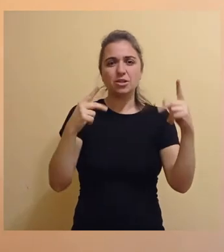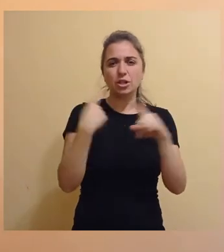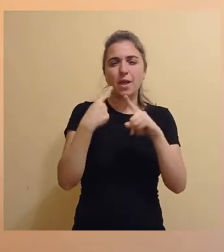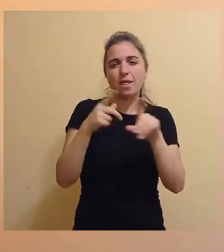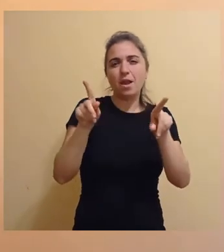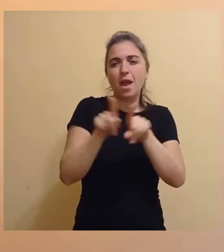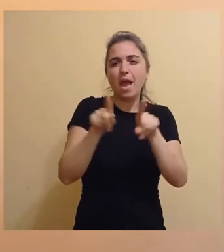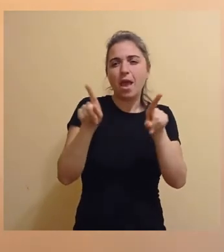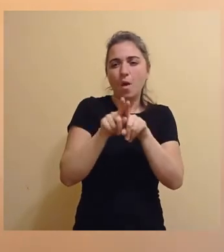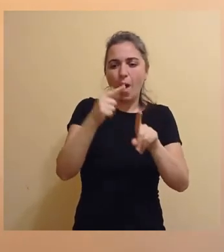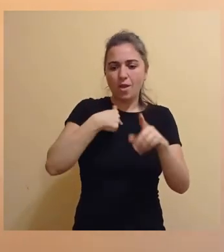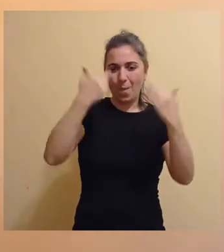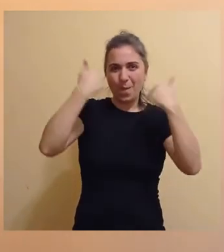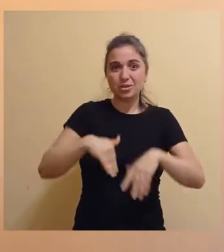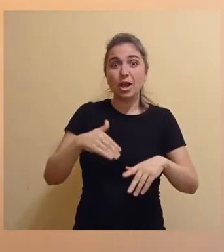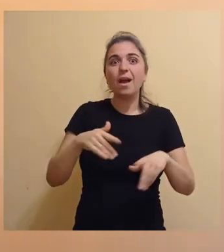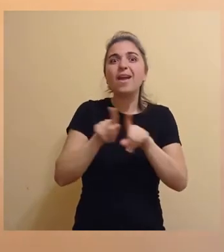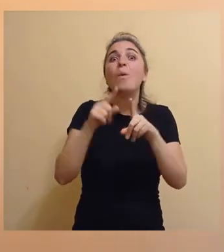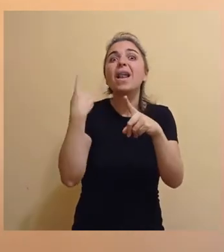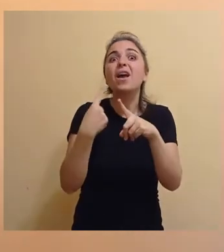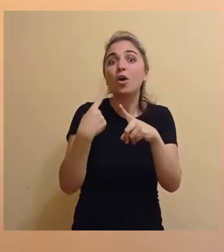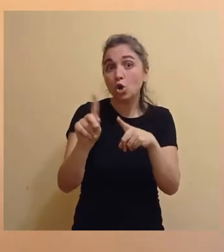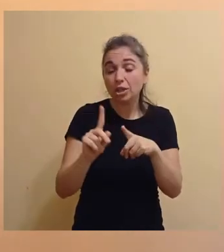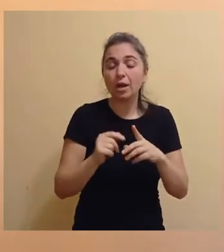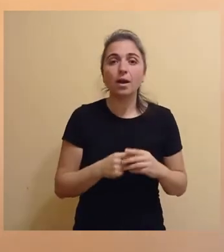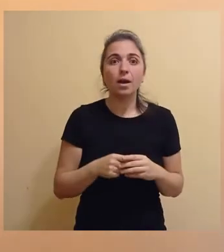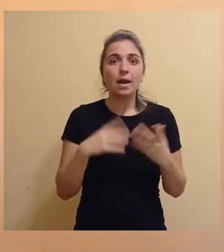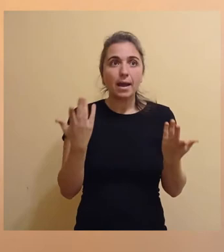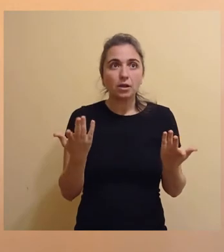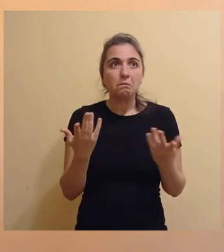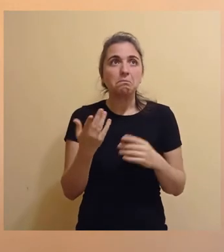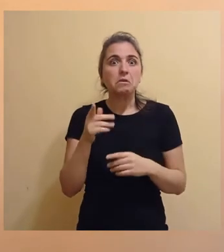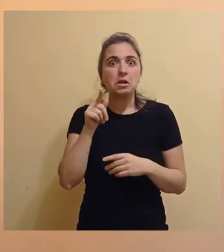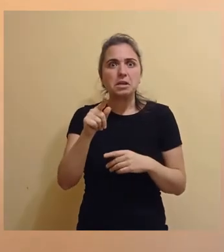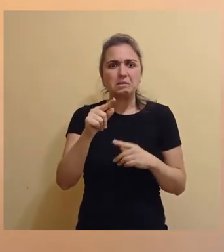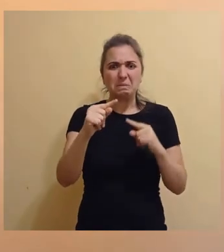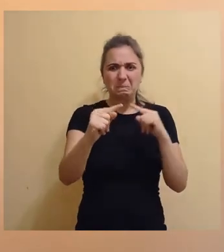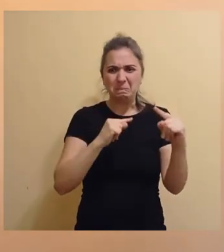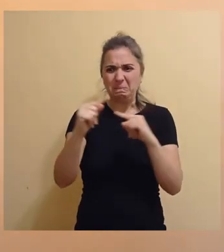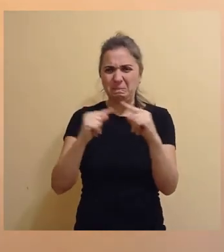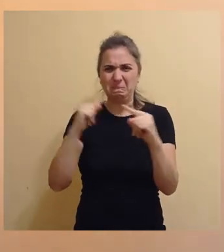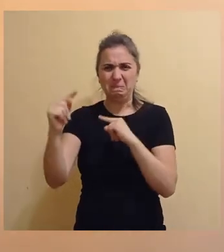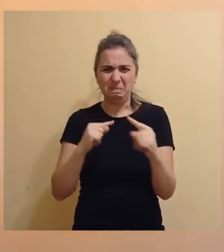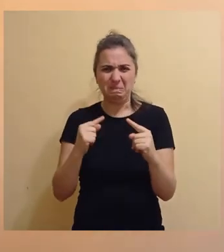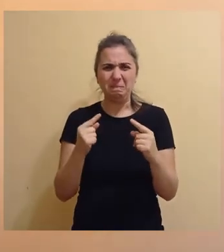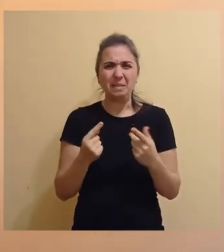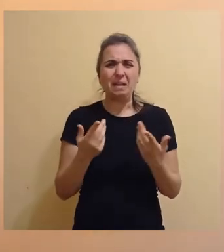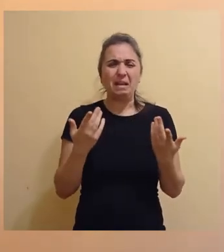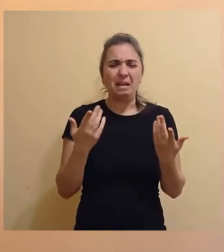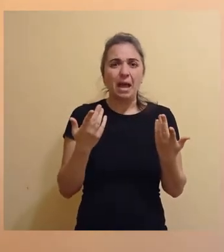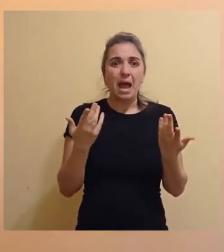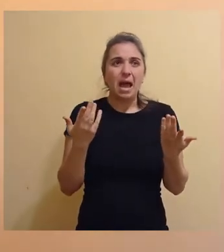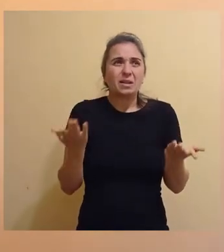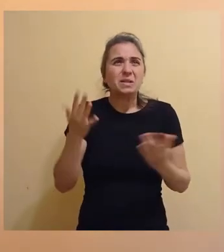a una sensación de sexualización y de cosificación, ¿no? Y que incluso recibas todo el rato este tipo